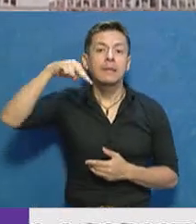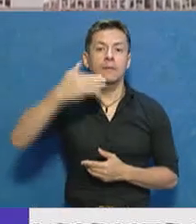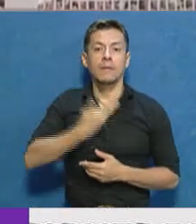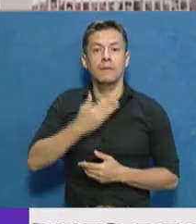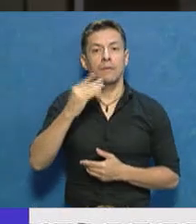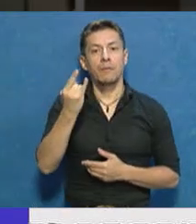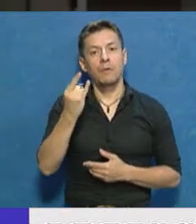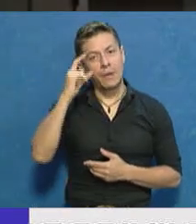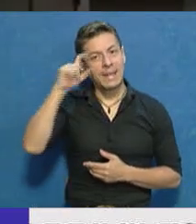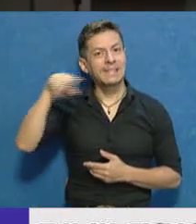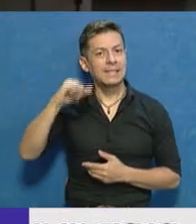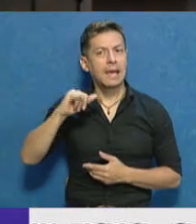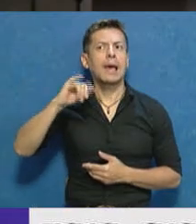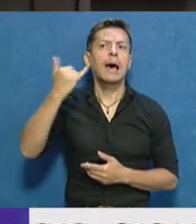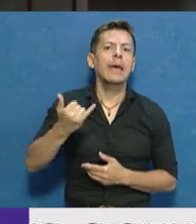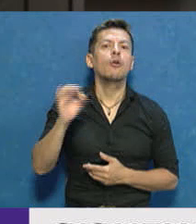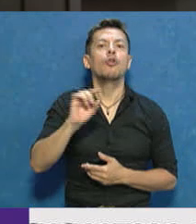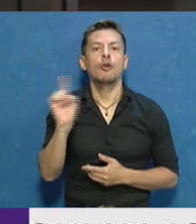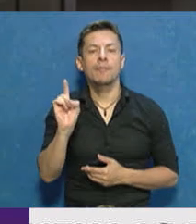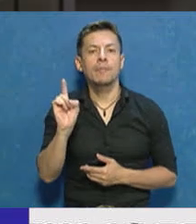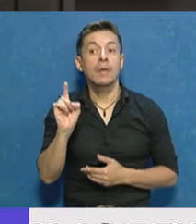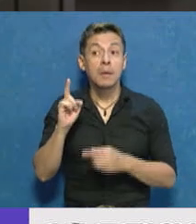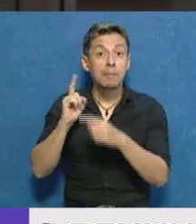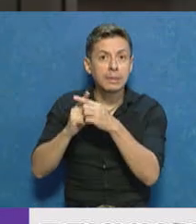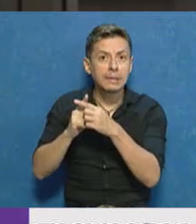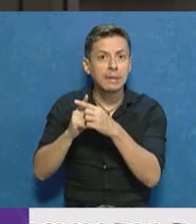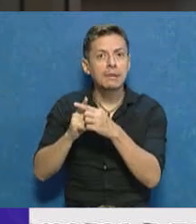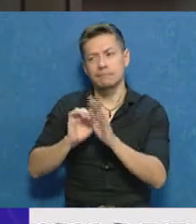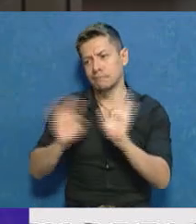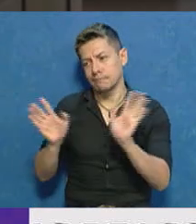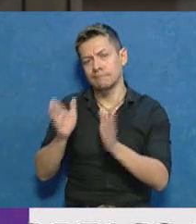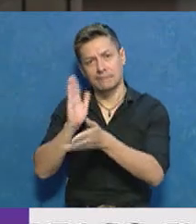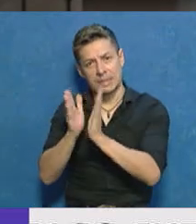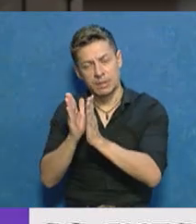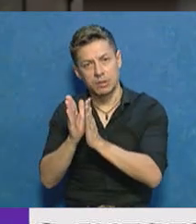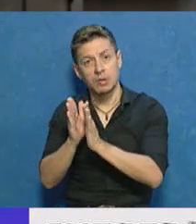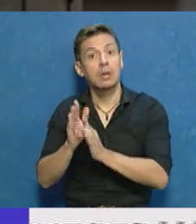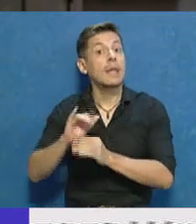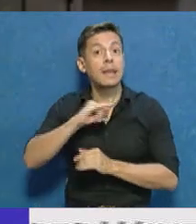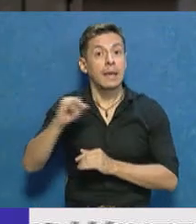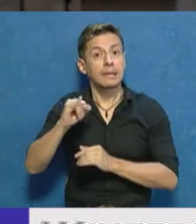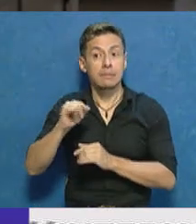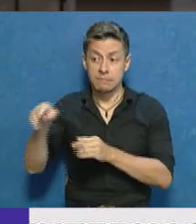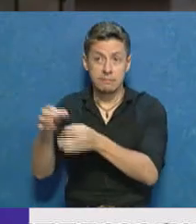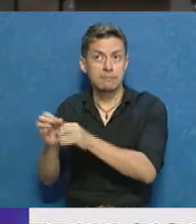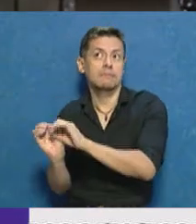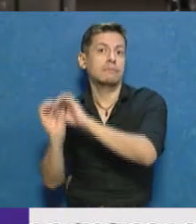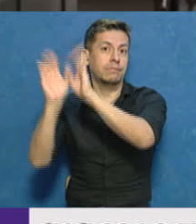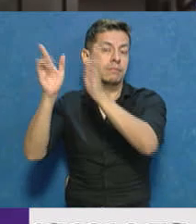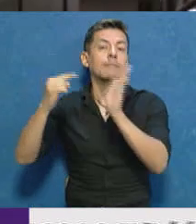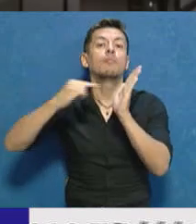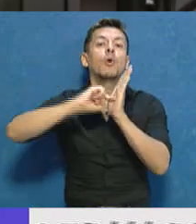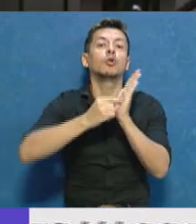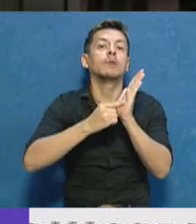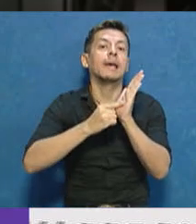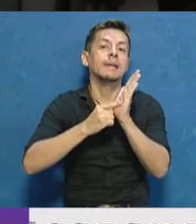el paciente ya tiene el diagnóstico. Pero si es negativa, esa muestra viaja al Instituto Malbrán para confirmar o descartar esta